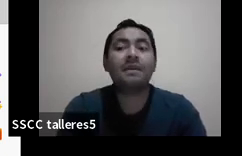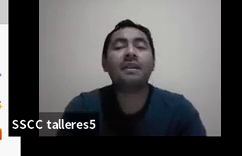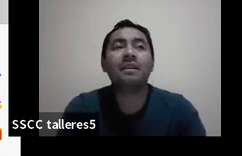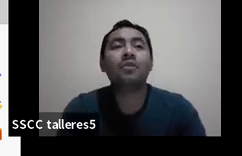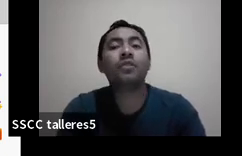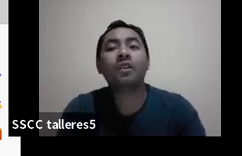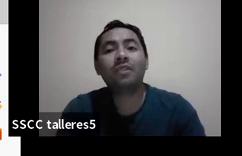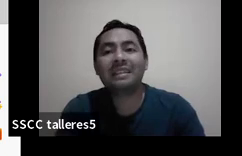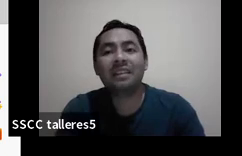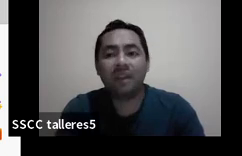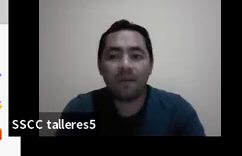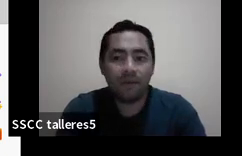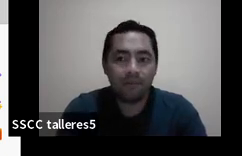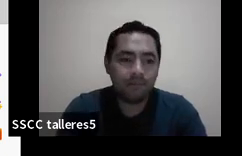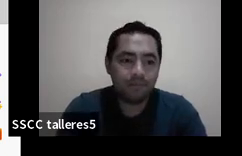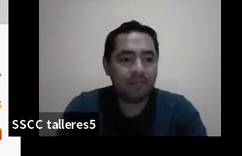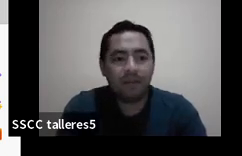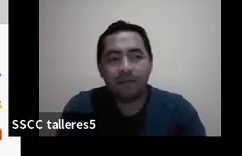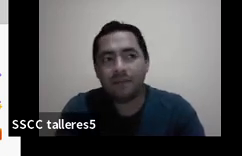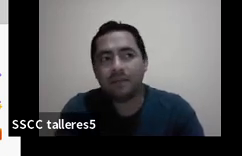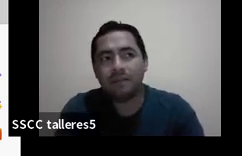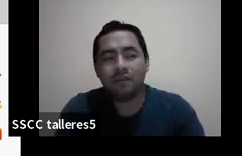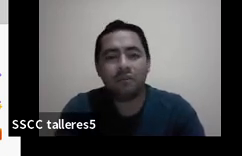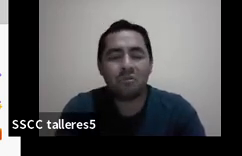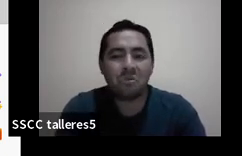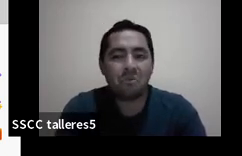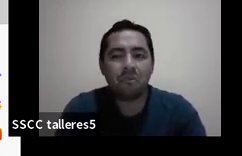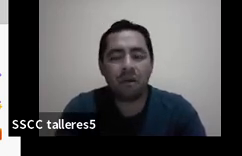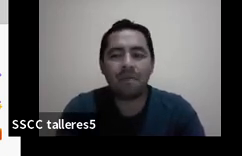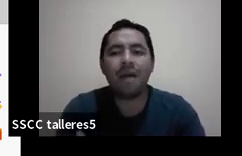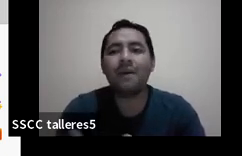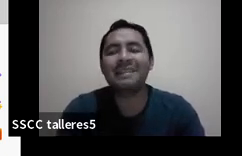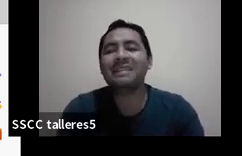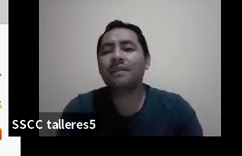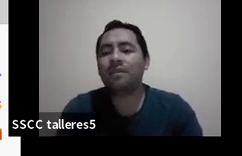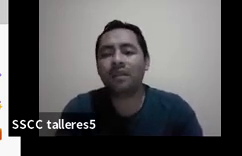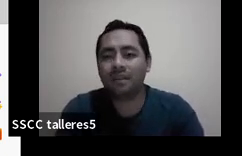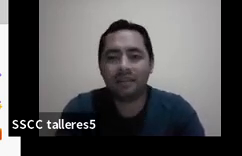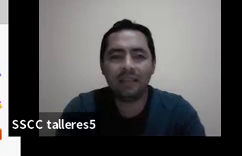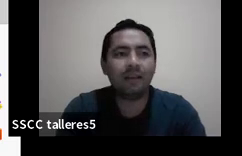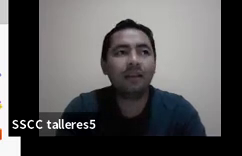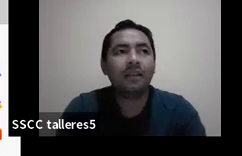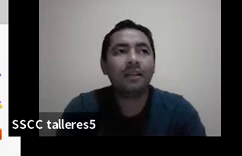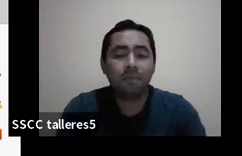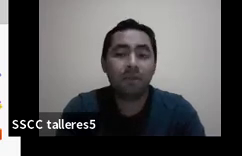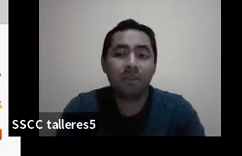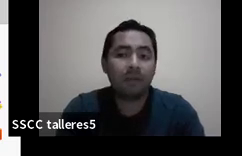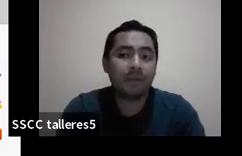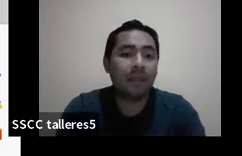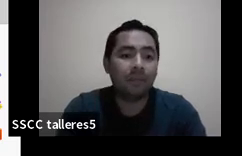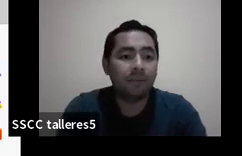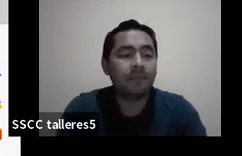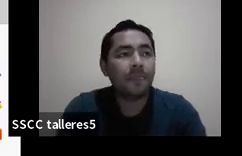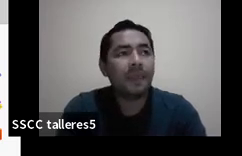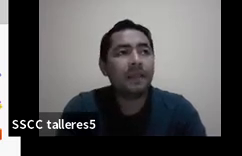sin saber incluso qué es lo que significaba, ¿eh? Sin saber a veces lo que uno hablaba, sin saber lo que decía, pero ya